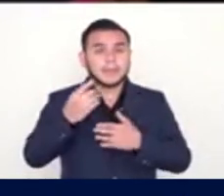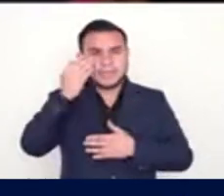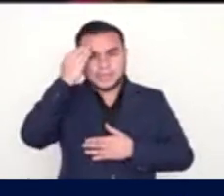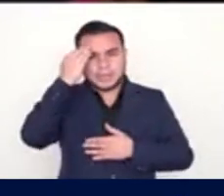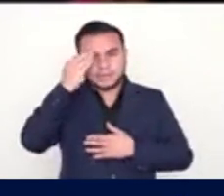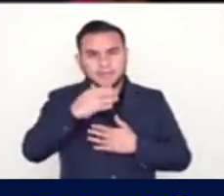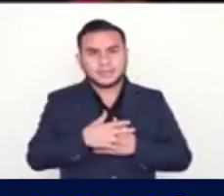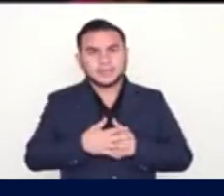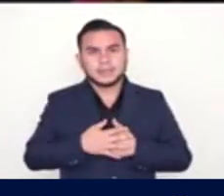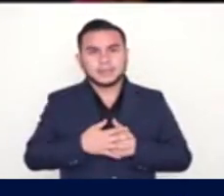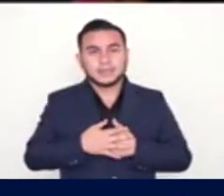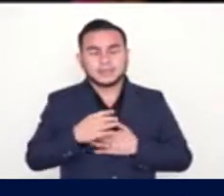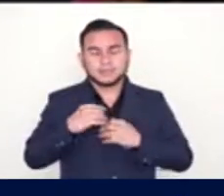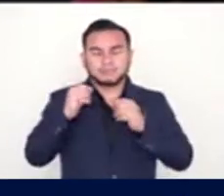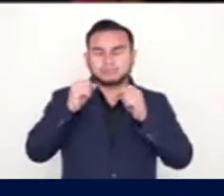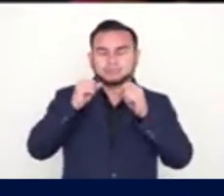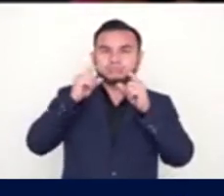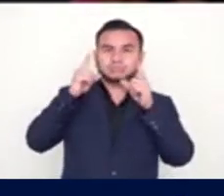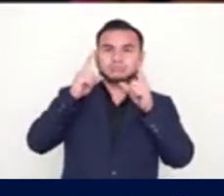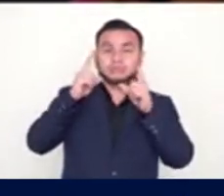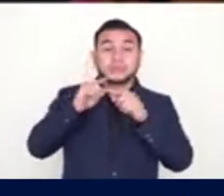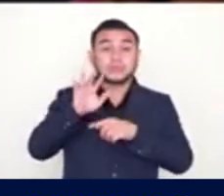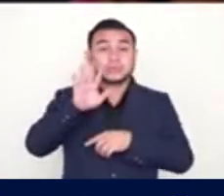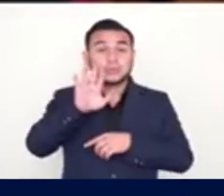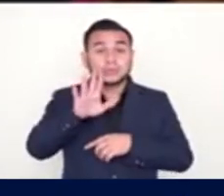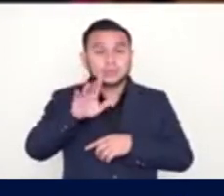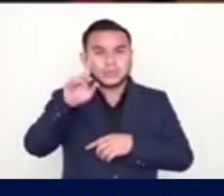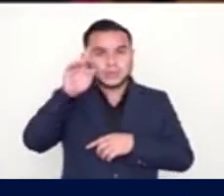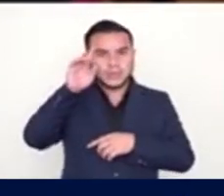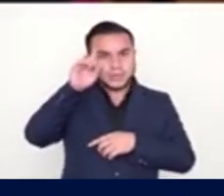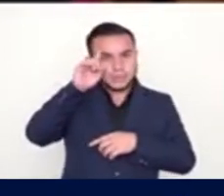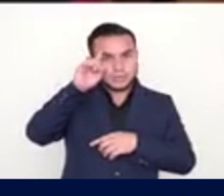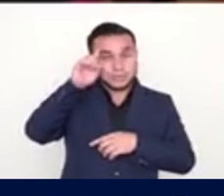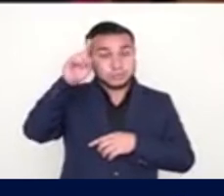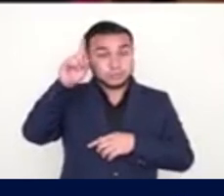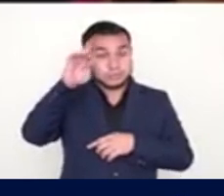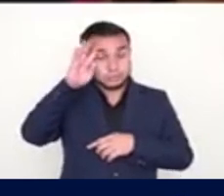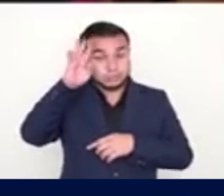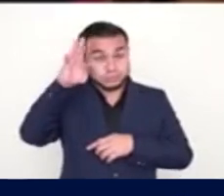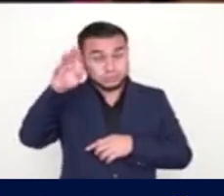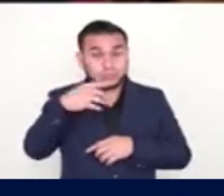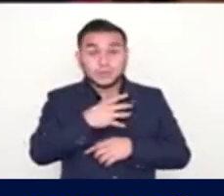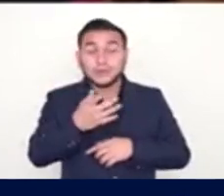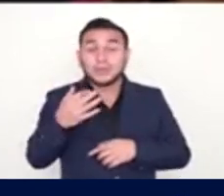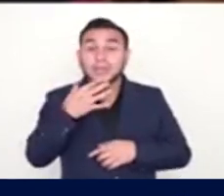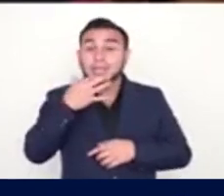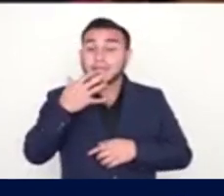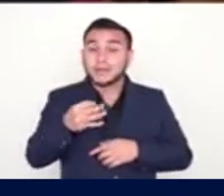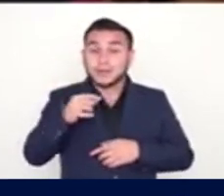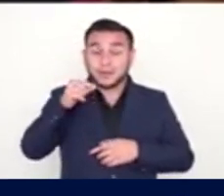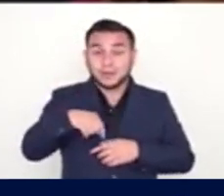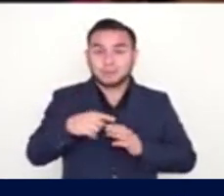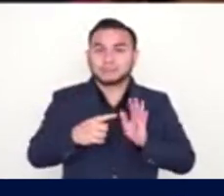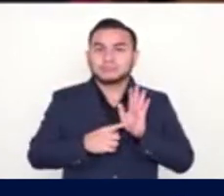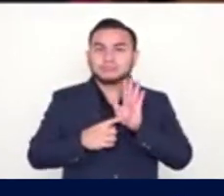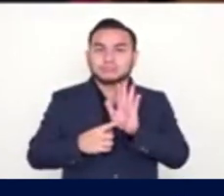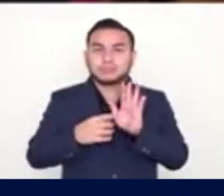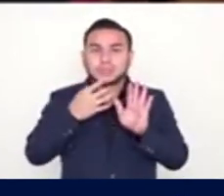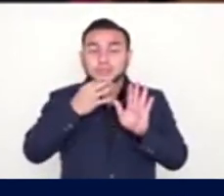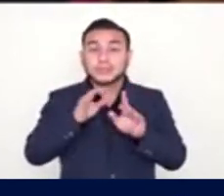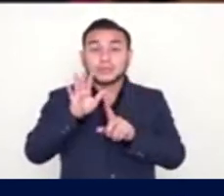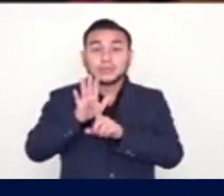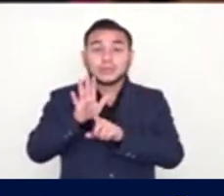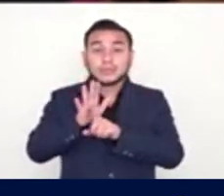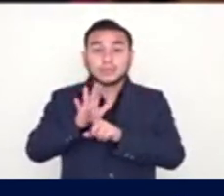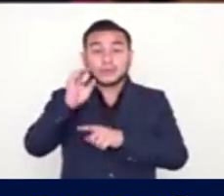reconocer que me sorprende tu imaginación, presidente, porque de hecho varios de los argumentos que ha presentado esta noche han sido basados en